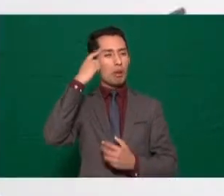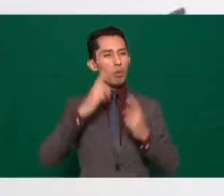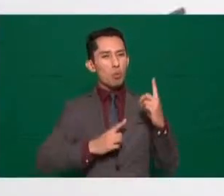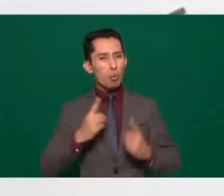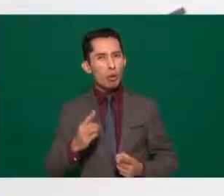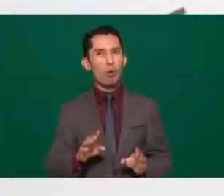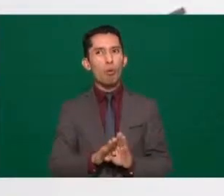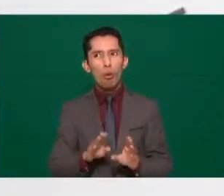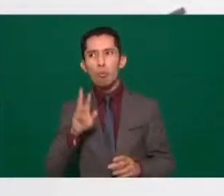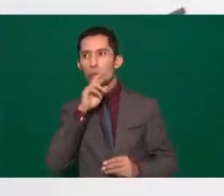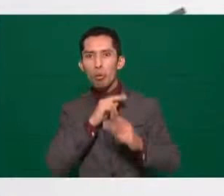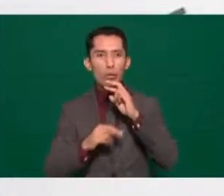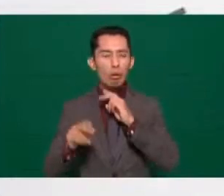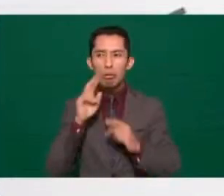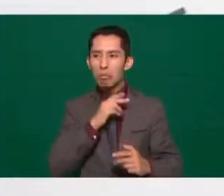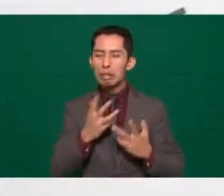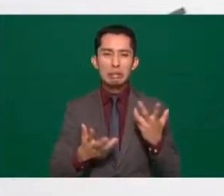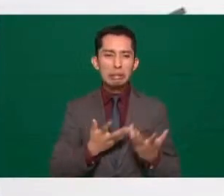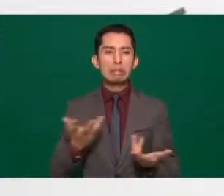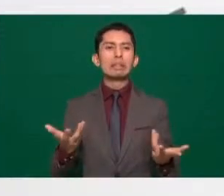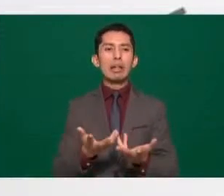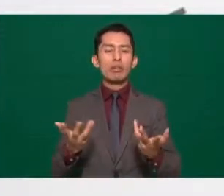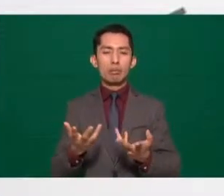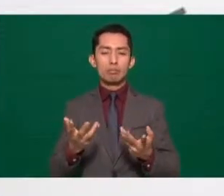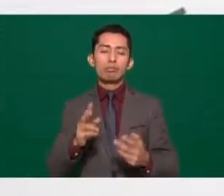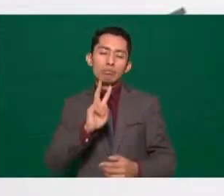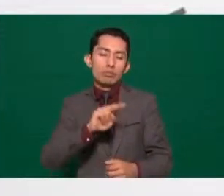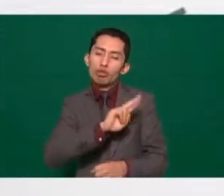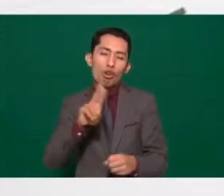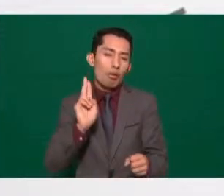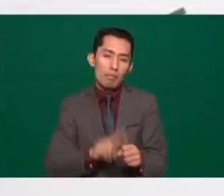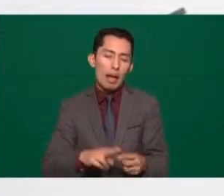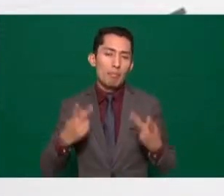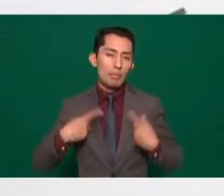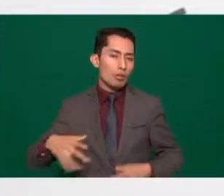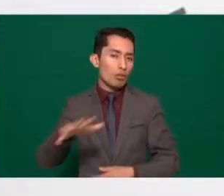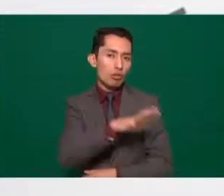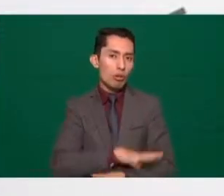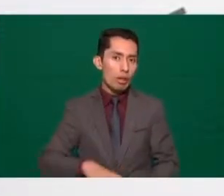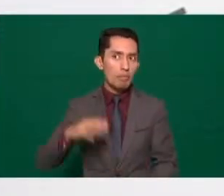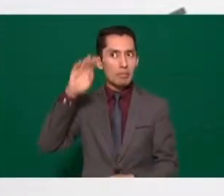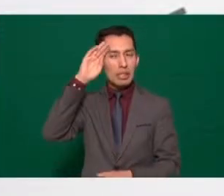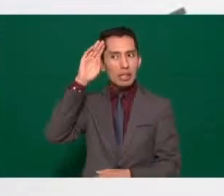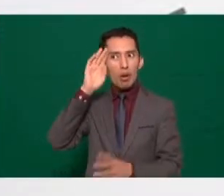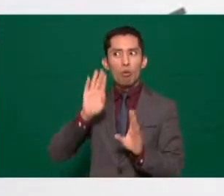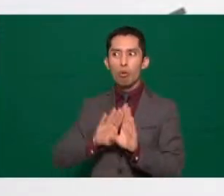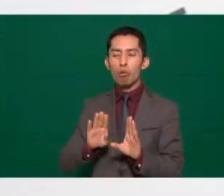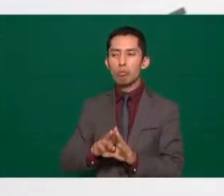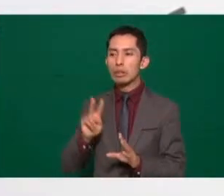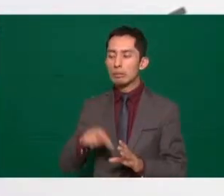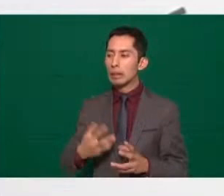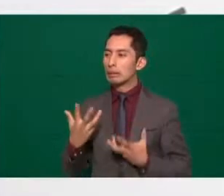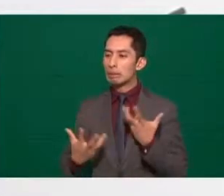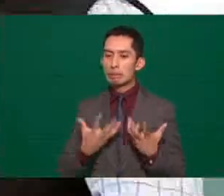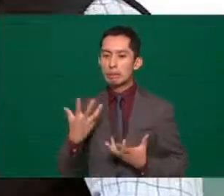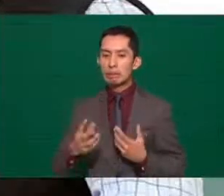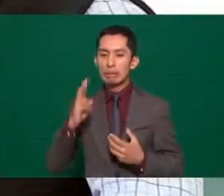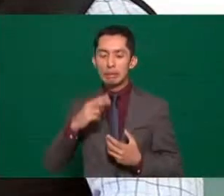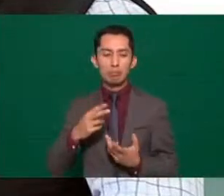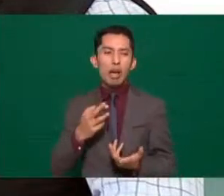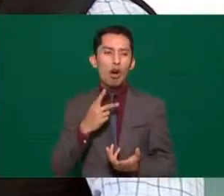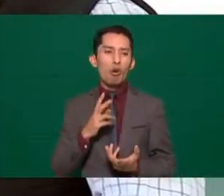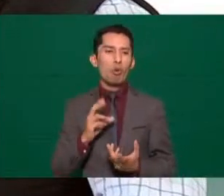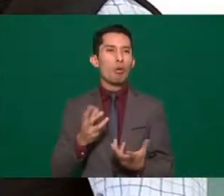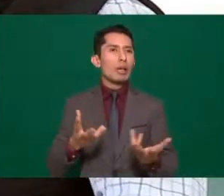las certidumbres, es común que las sociedades tiendan a radicalizarse y a la polarización se convierte en una ruta de rápido